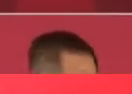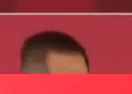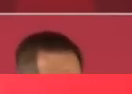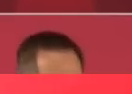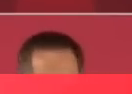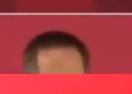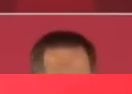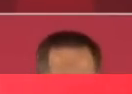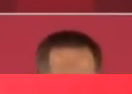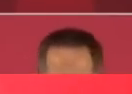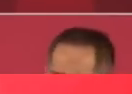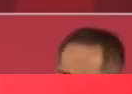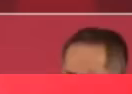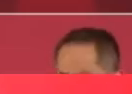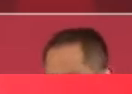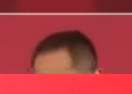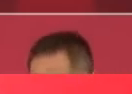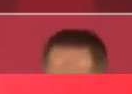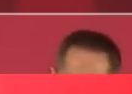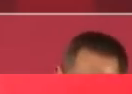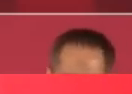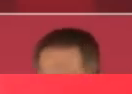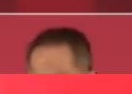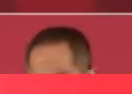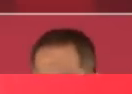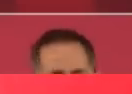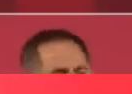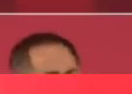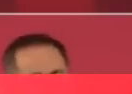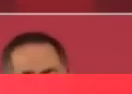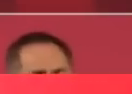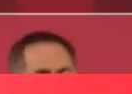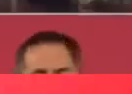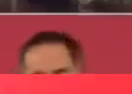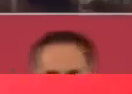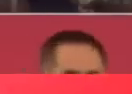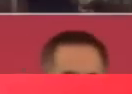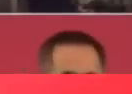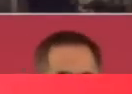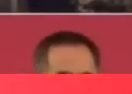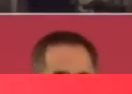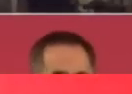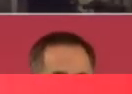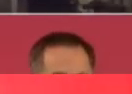son los que dicen las leyes la ley podría abaratarse este